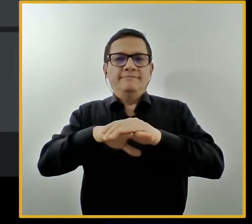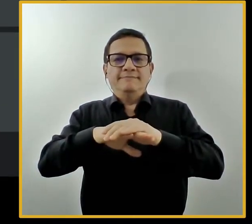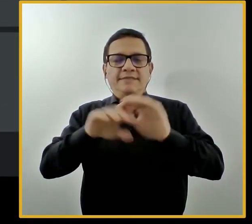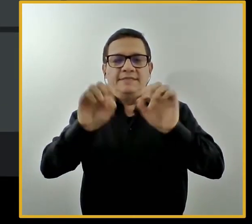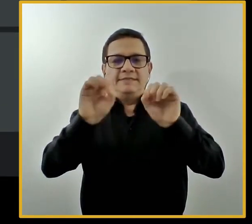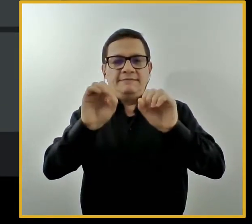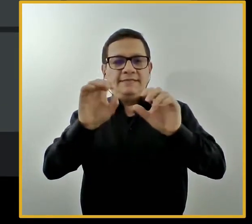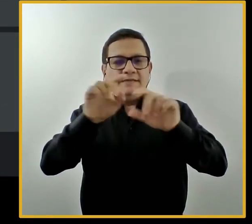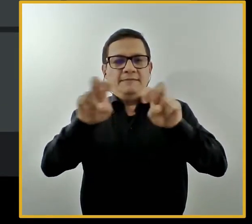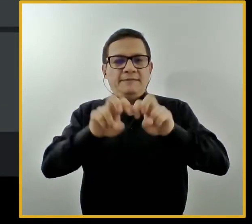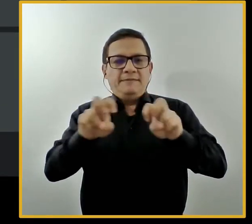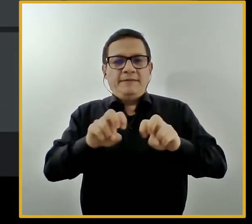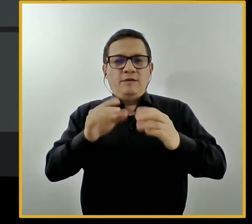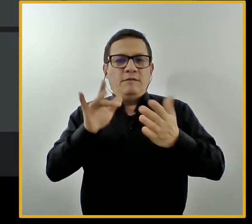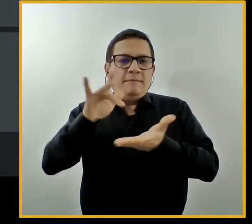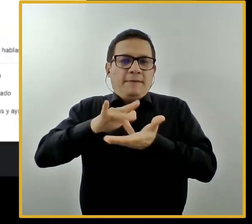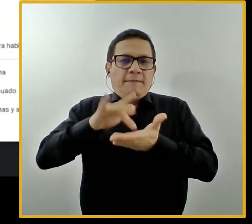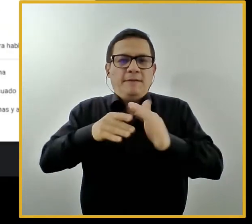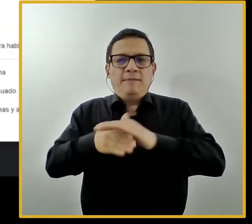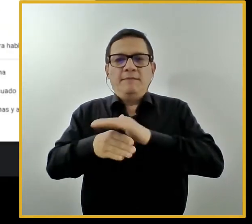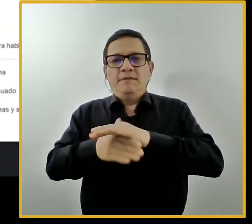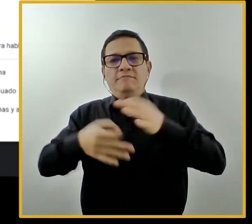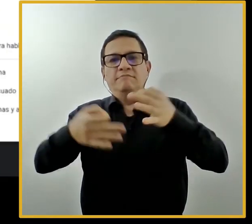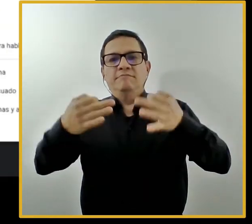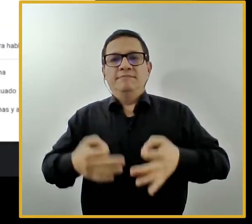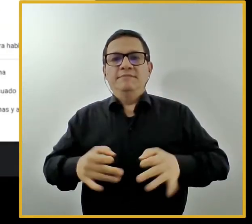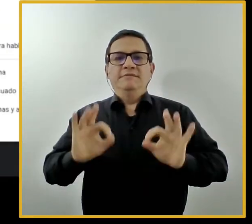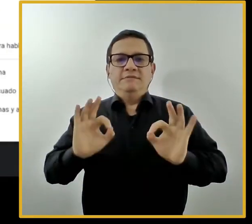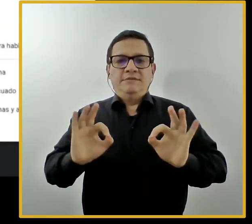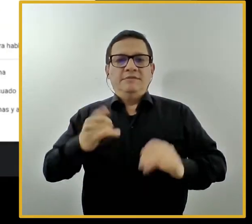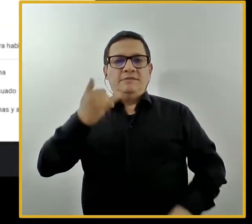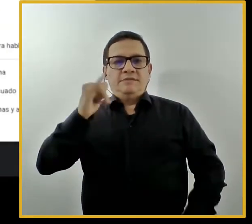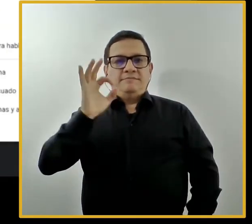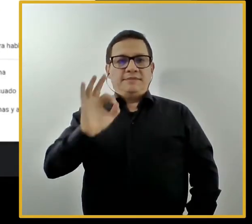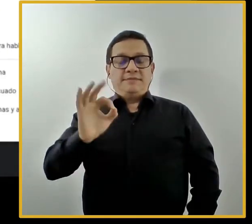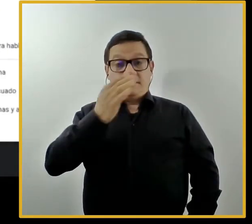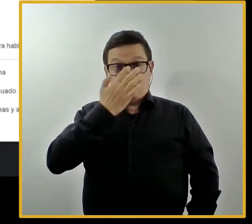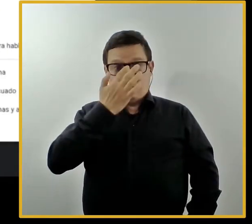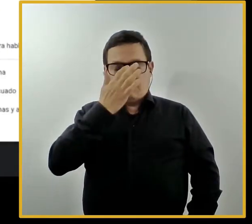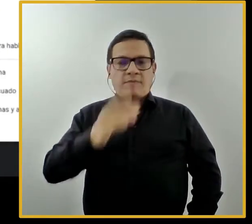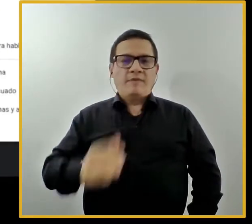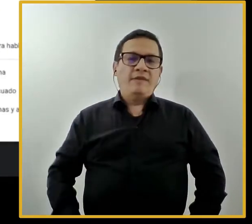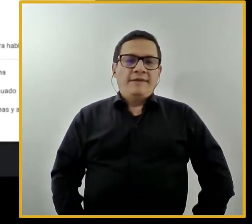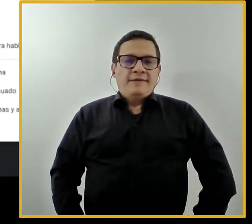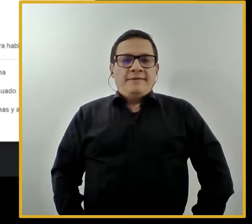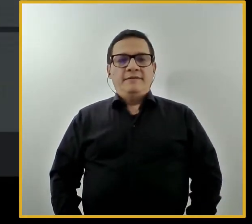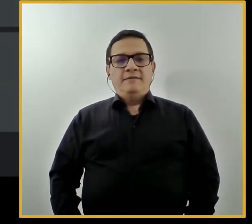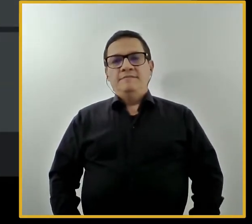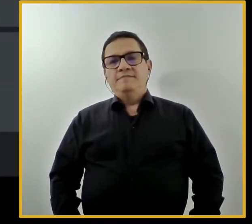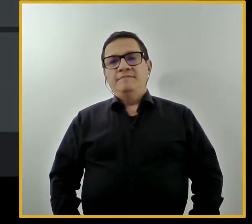Veremos a ver. Creo que ahora sí.